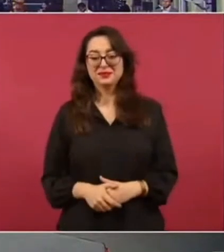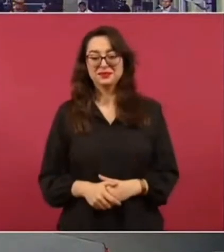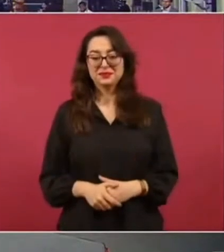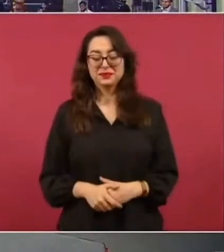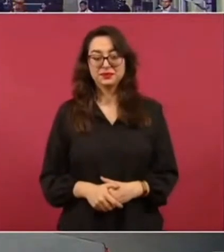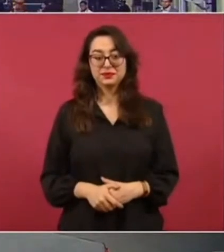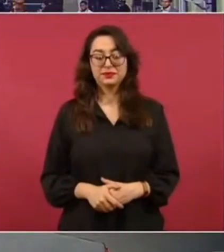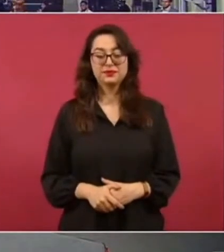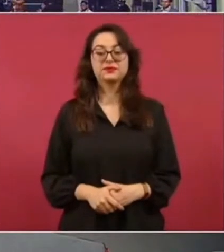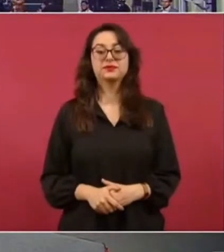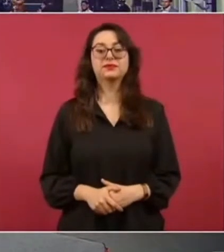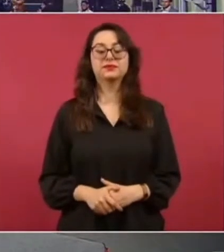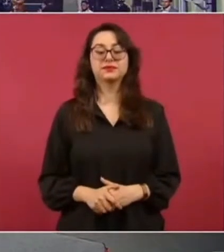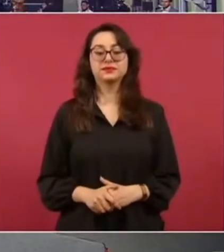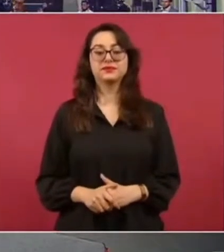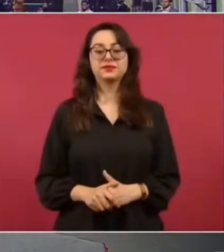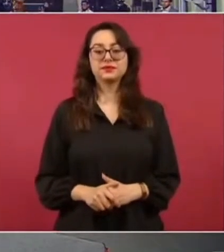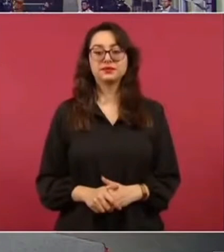el grande,